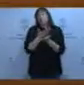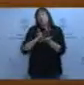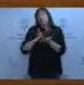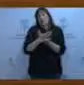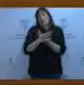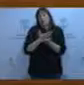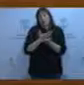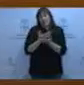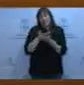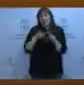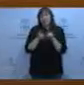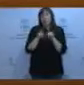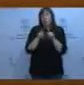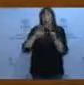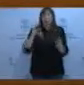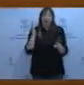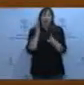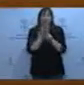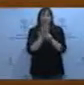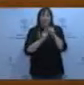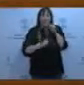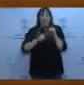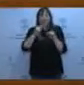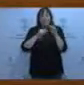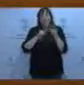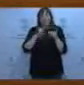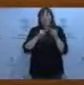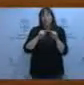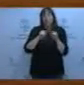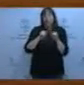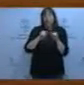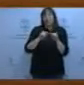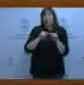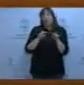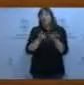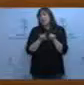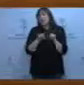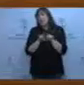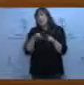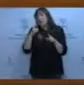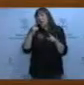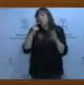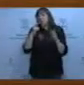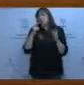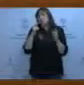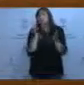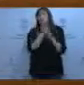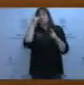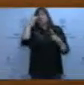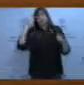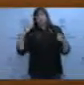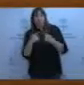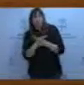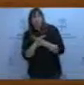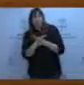mimético que a veces en ocasiones tiene como paradigma o como efecto paradójico las campañas